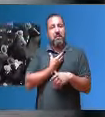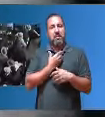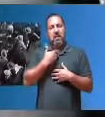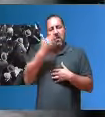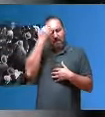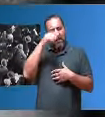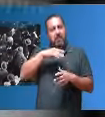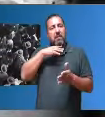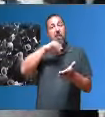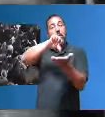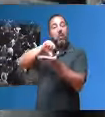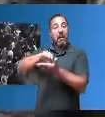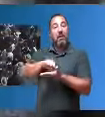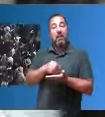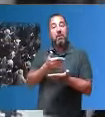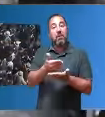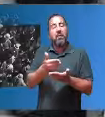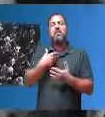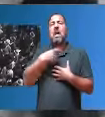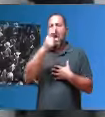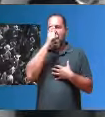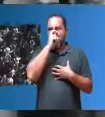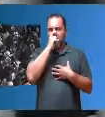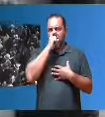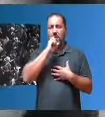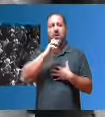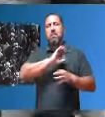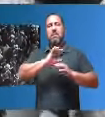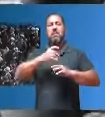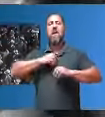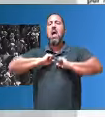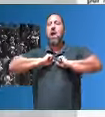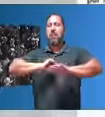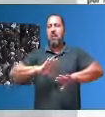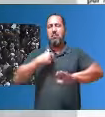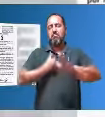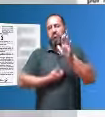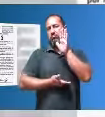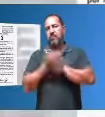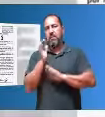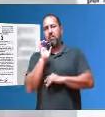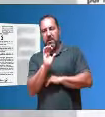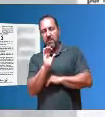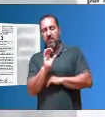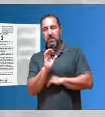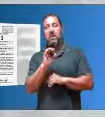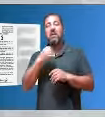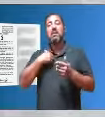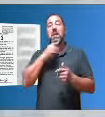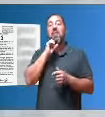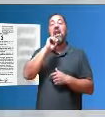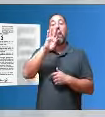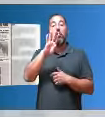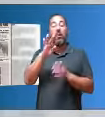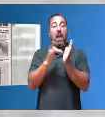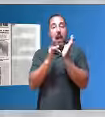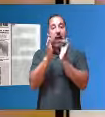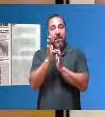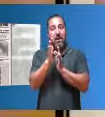Al perder en unas elecciones municipales las principales capitales de provincia, Alfonso XIII decide abdicar y abandonar el